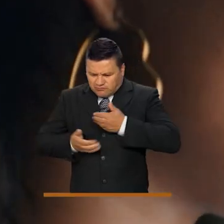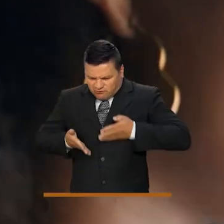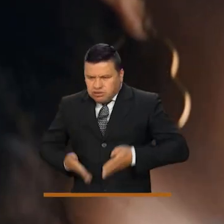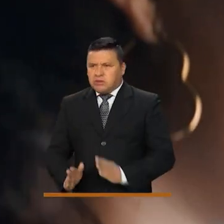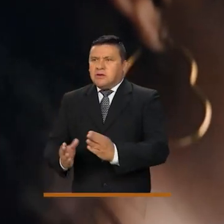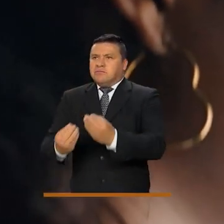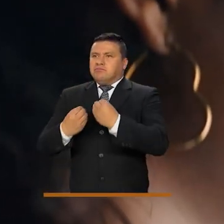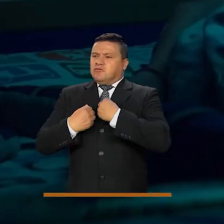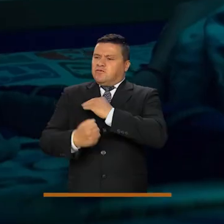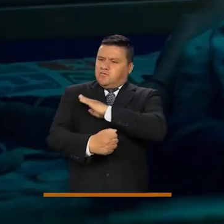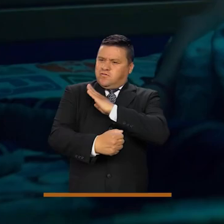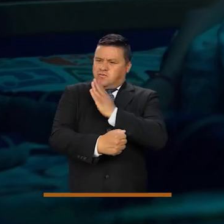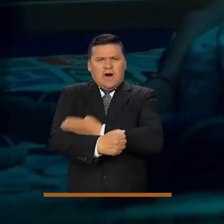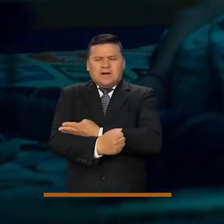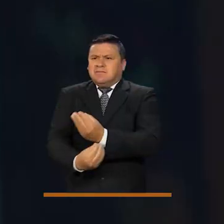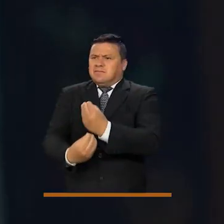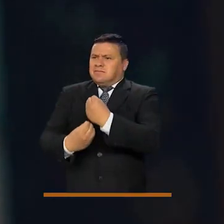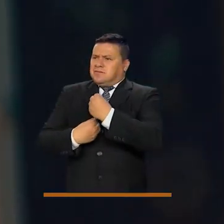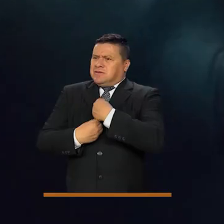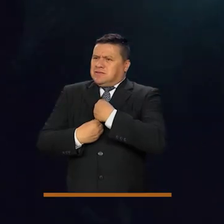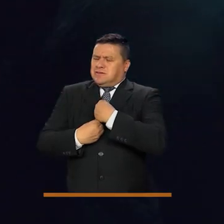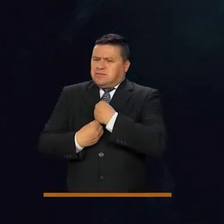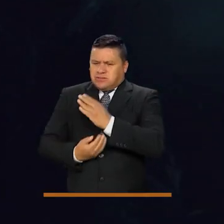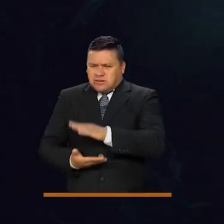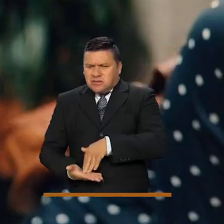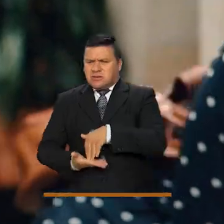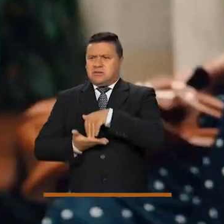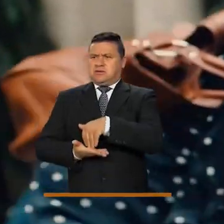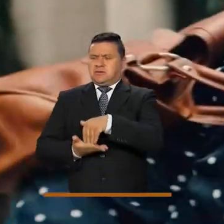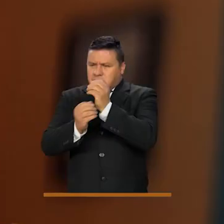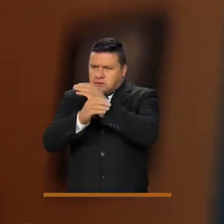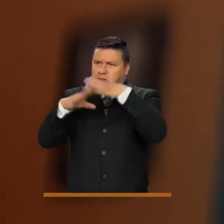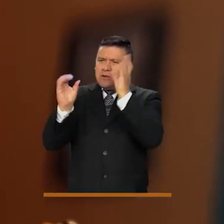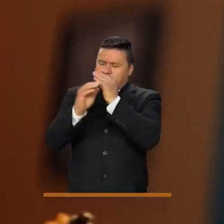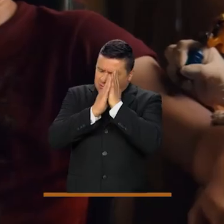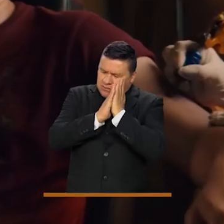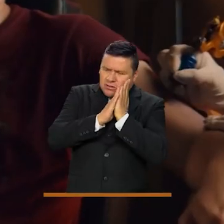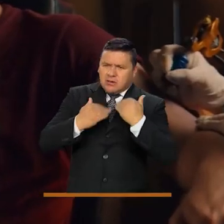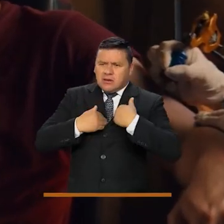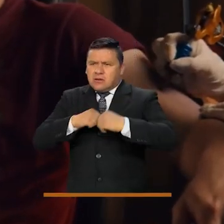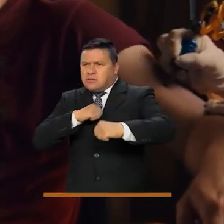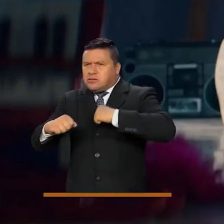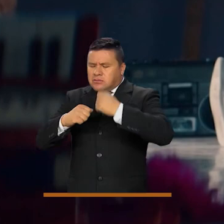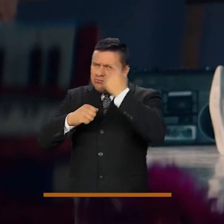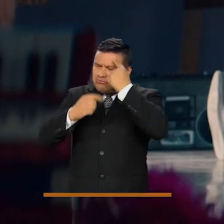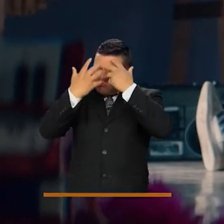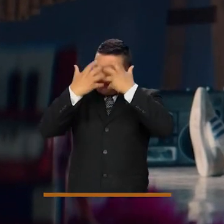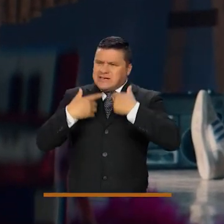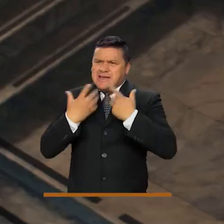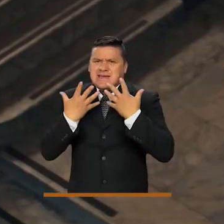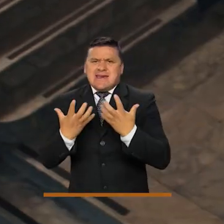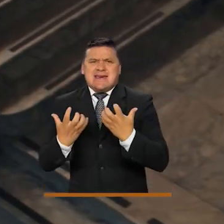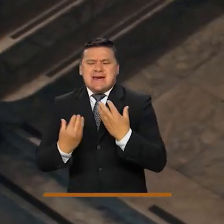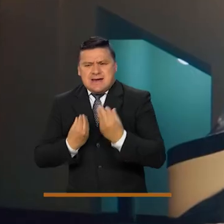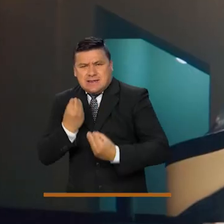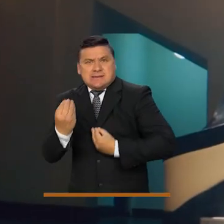Naciste valiente. Es una fuerza que se levanta contigo y que contigo se acuesta. Tatúalo en tu mente, en tus ganas